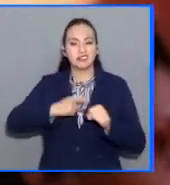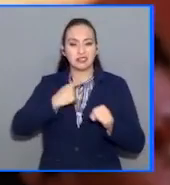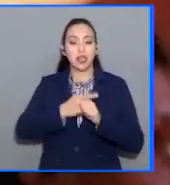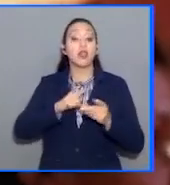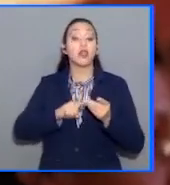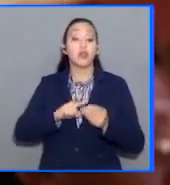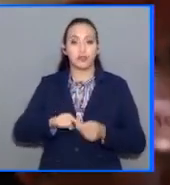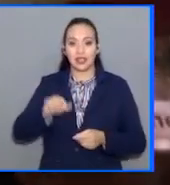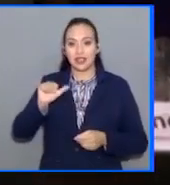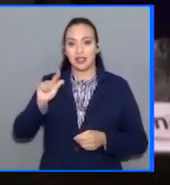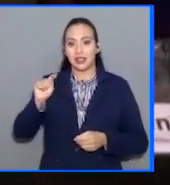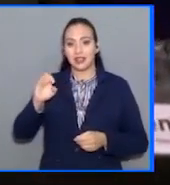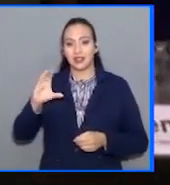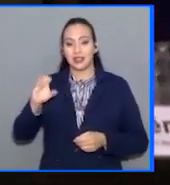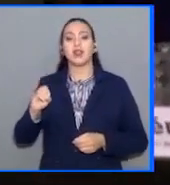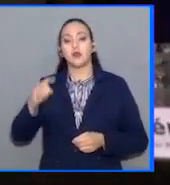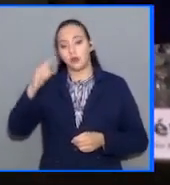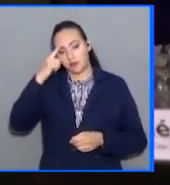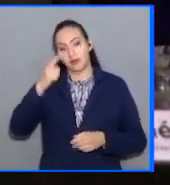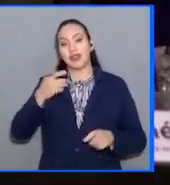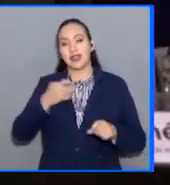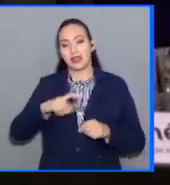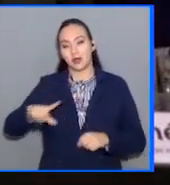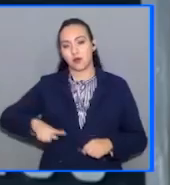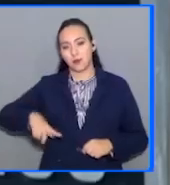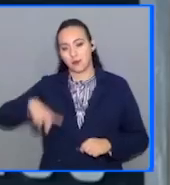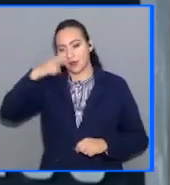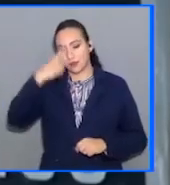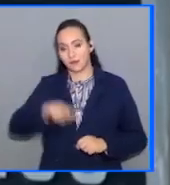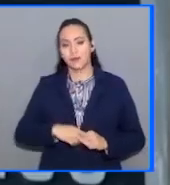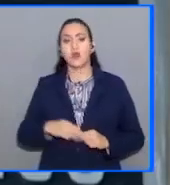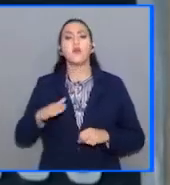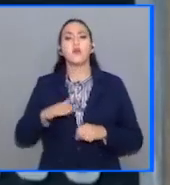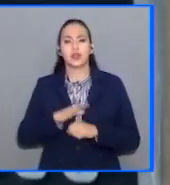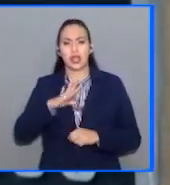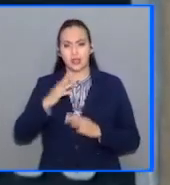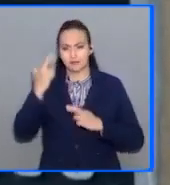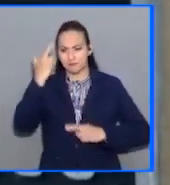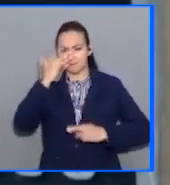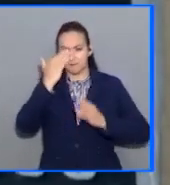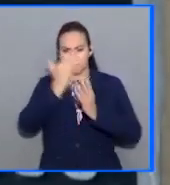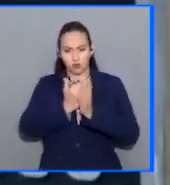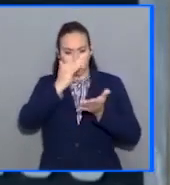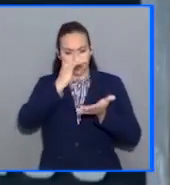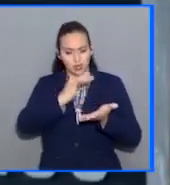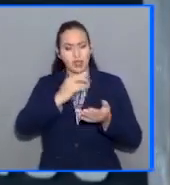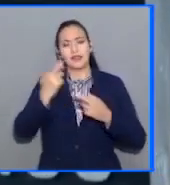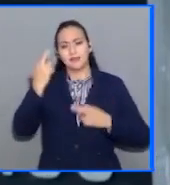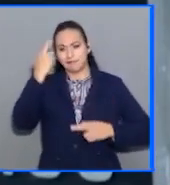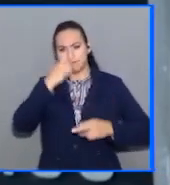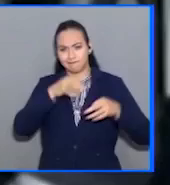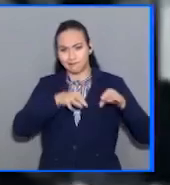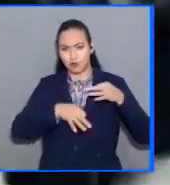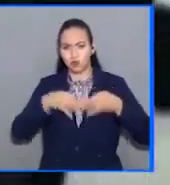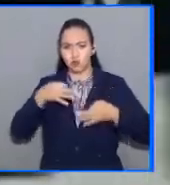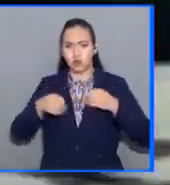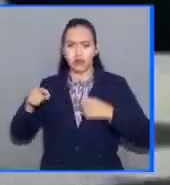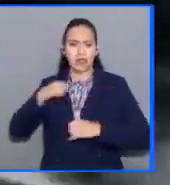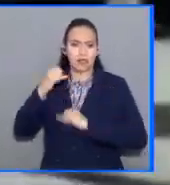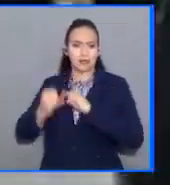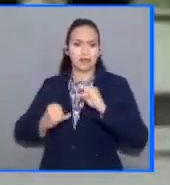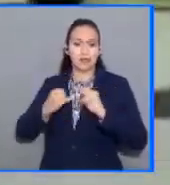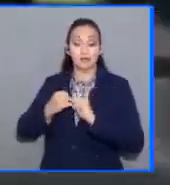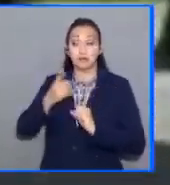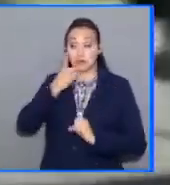Estado mexicano. Al resolver un expediente sobre recepción de sentencias de tribunales internacionales, explicó que su